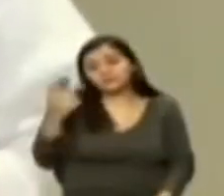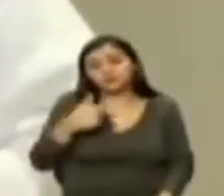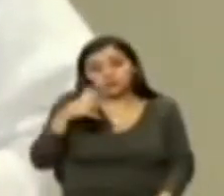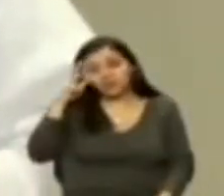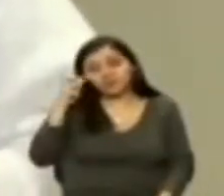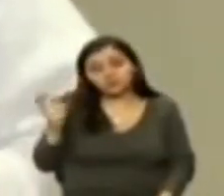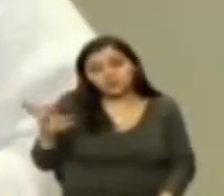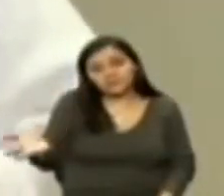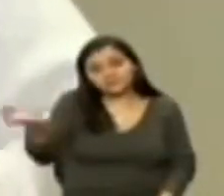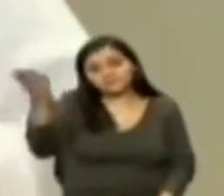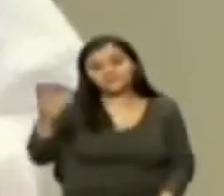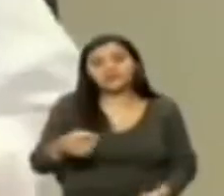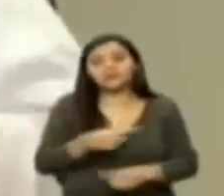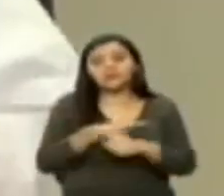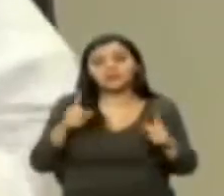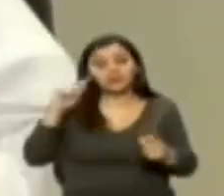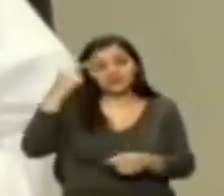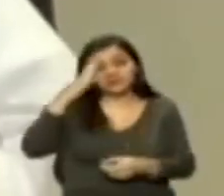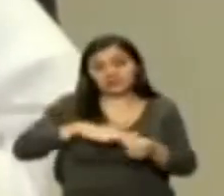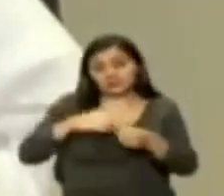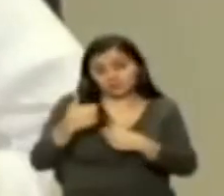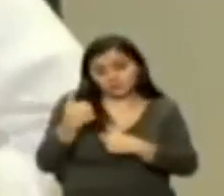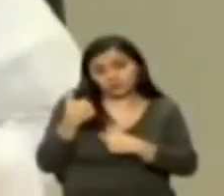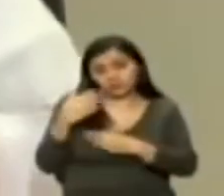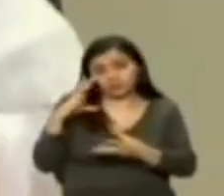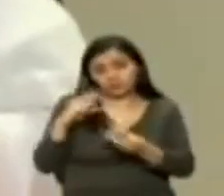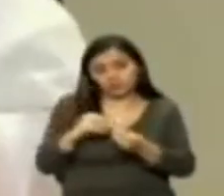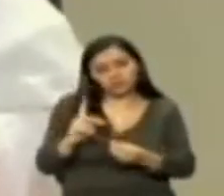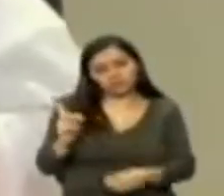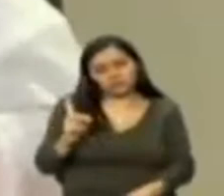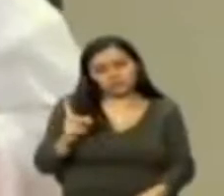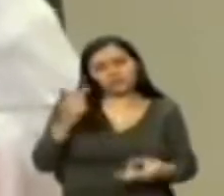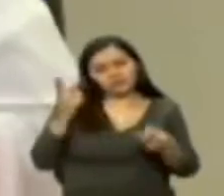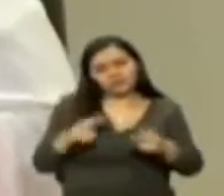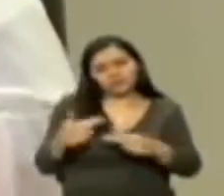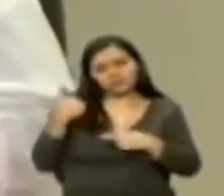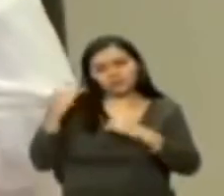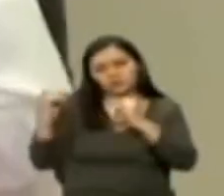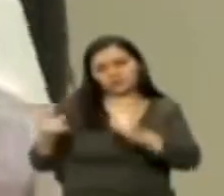Pero el Estado no puede hacer todo. Entonces también